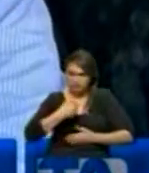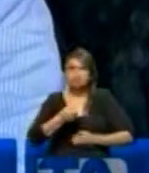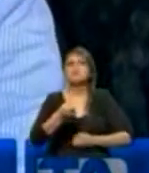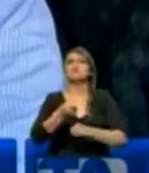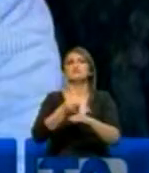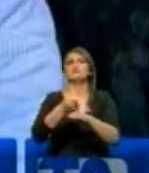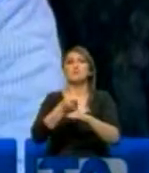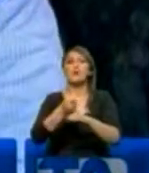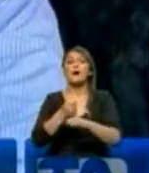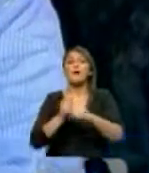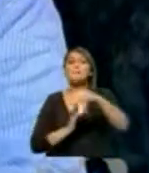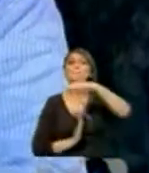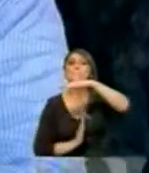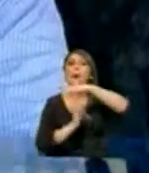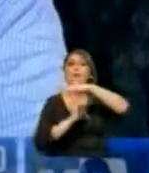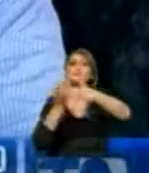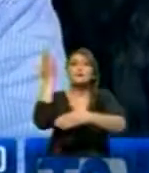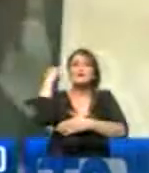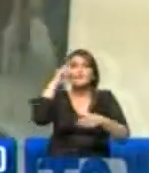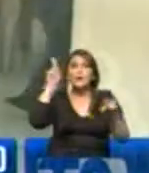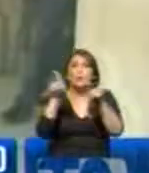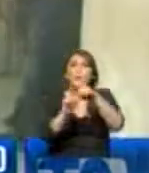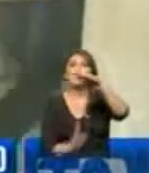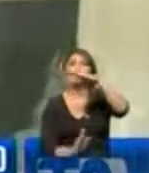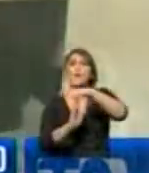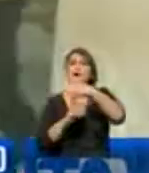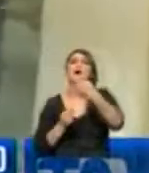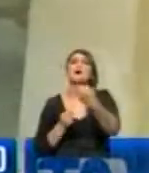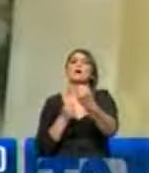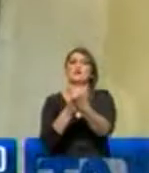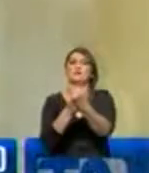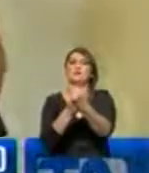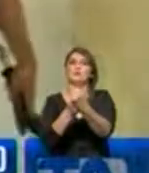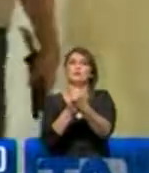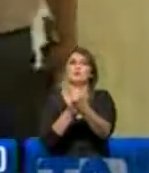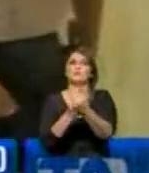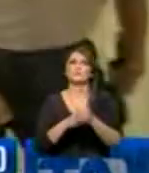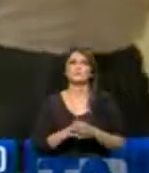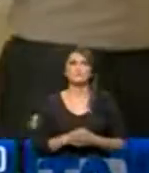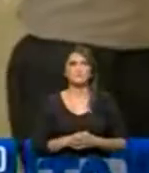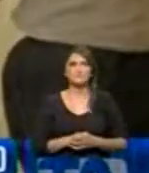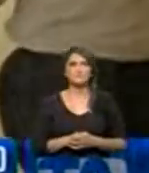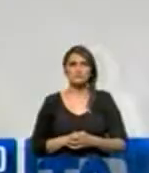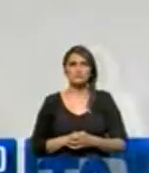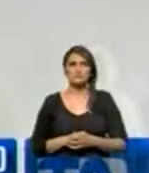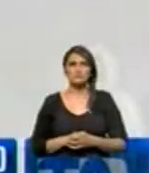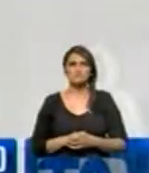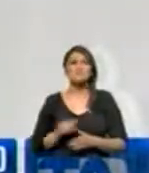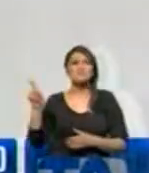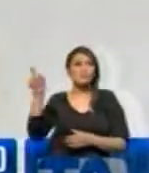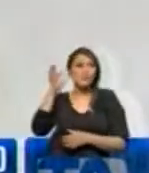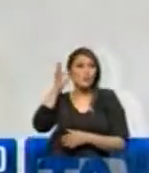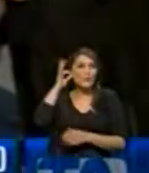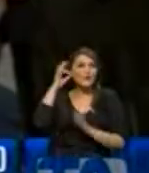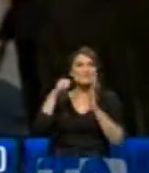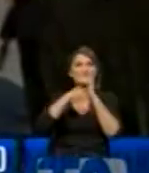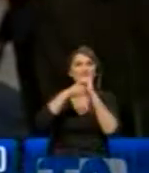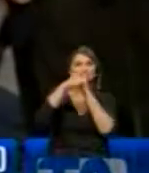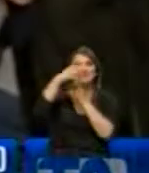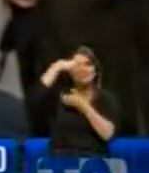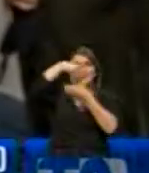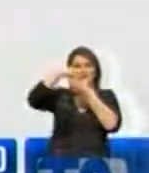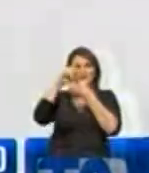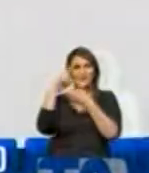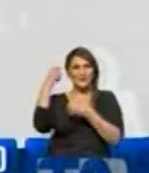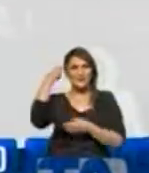paz implementado en el país hermano. Quien también se pronunció sobre el retorno de la extinta guerrilla fue la ministra de Gobierno María Paula